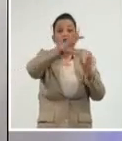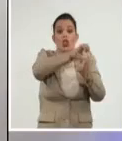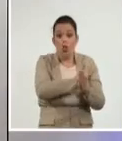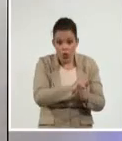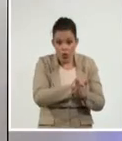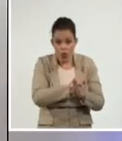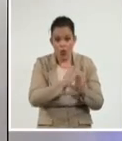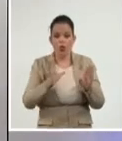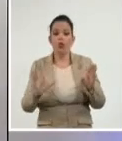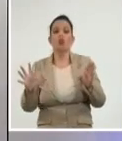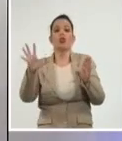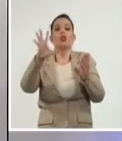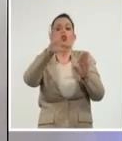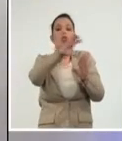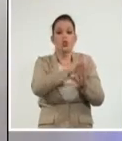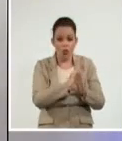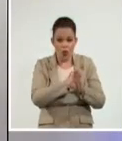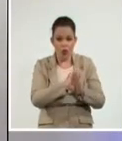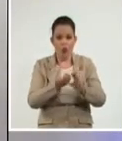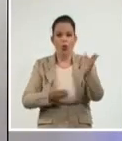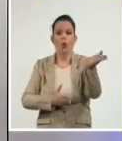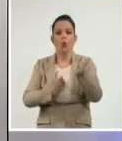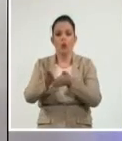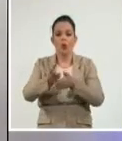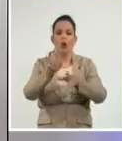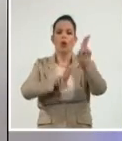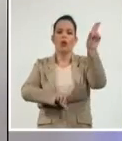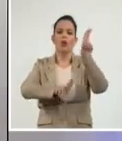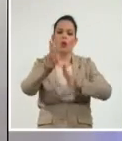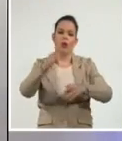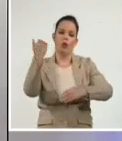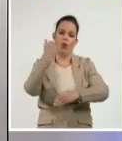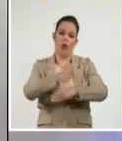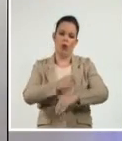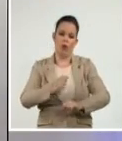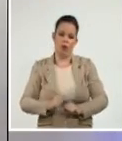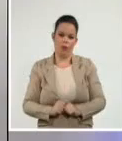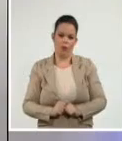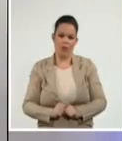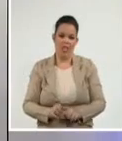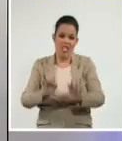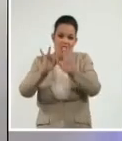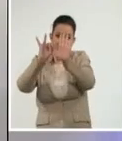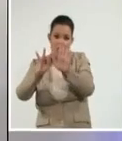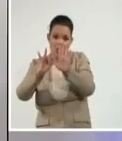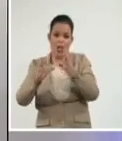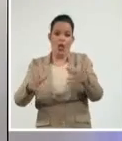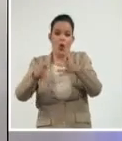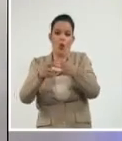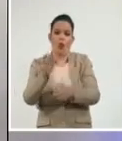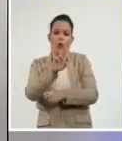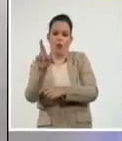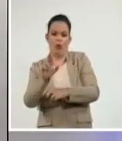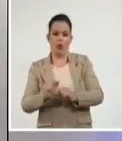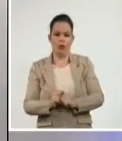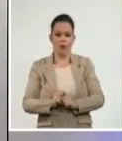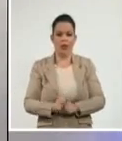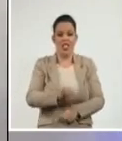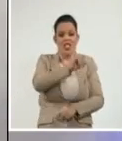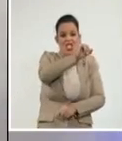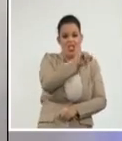menor medida, alimentaron el bloqueo contra Cuba. 7 fueron republicanos, 6 demócratas. Nada que